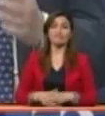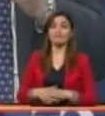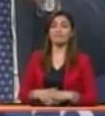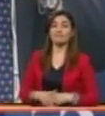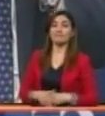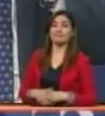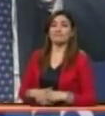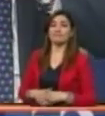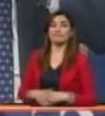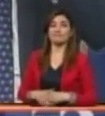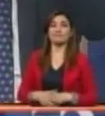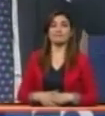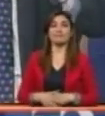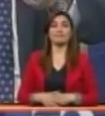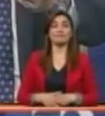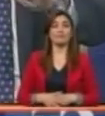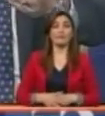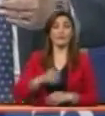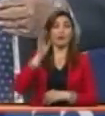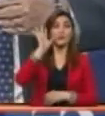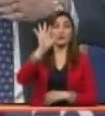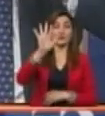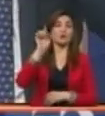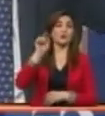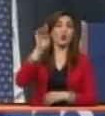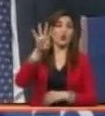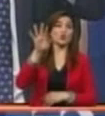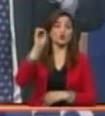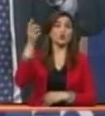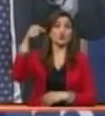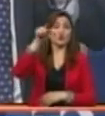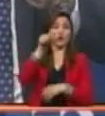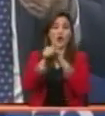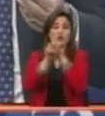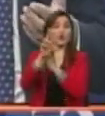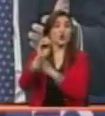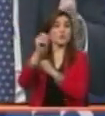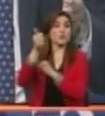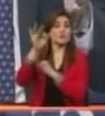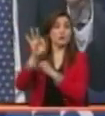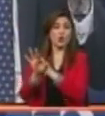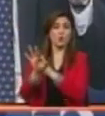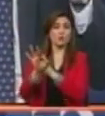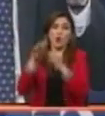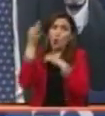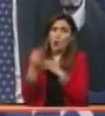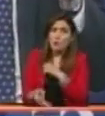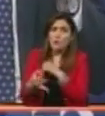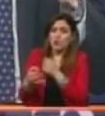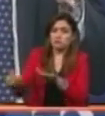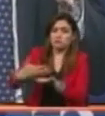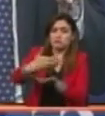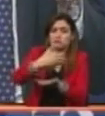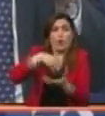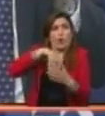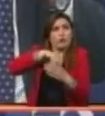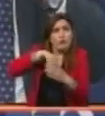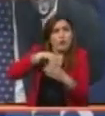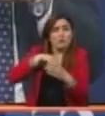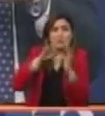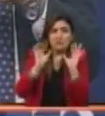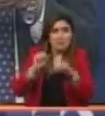que se pudieran cumplir totalmente los 5.400 millones en el año 2019, el déficit fiscal actual de 6.000 millones de